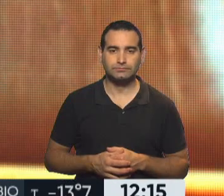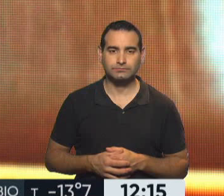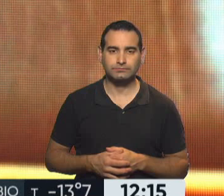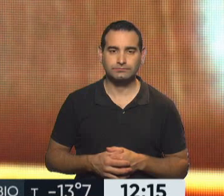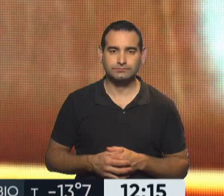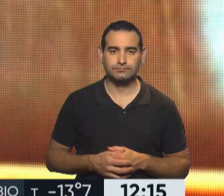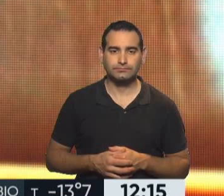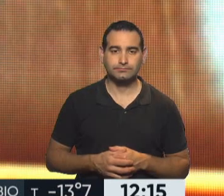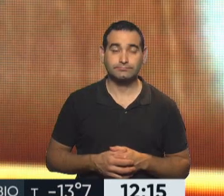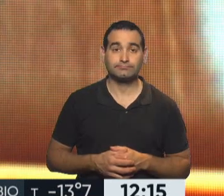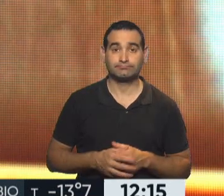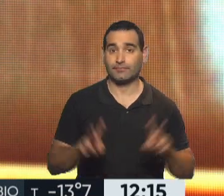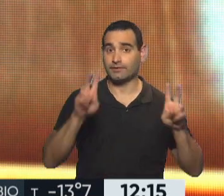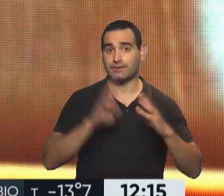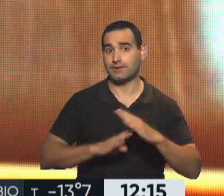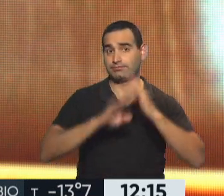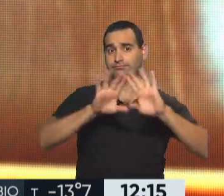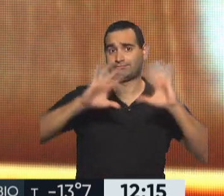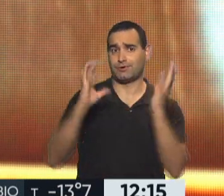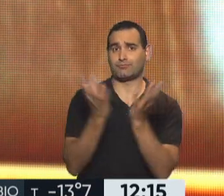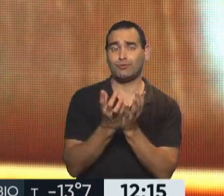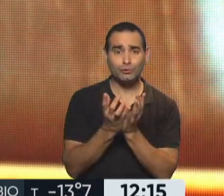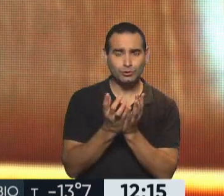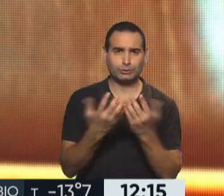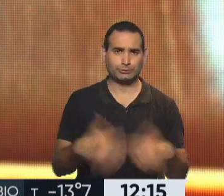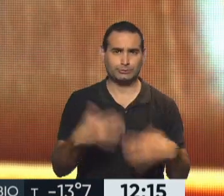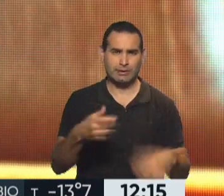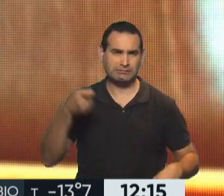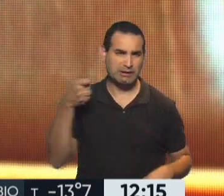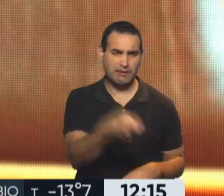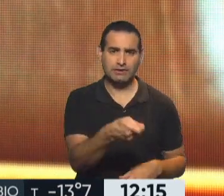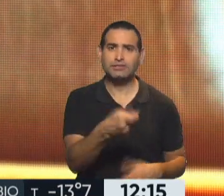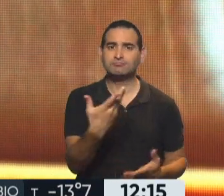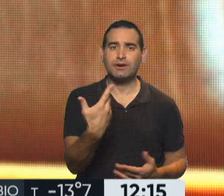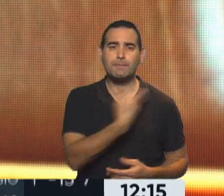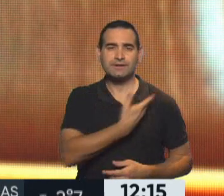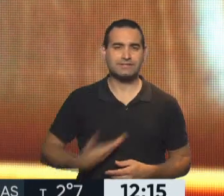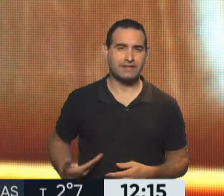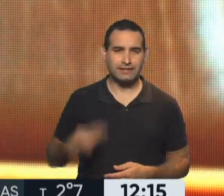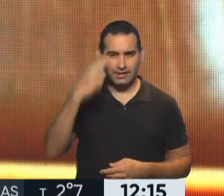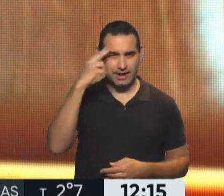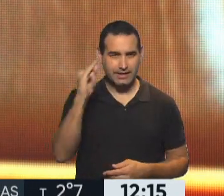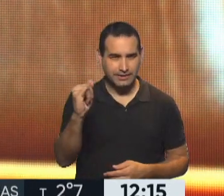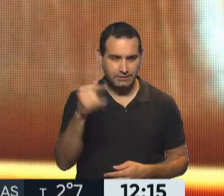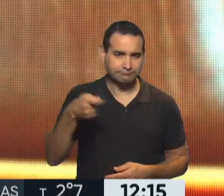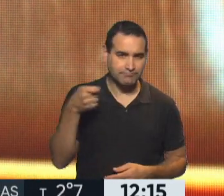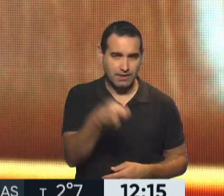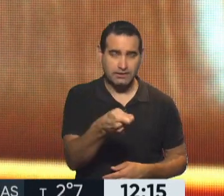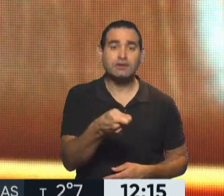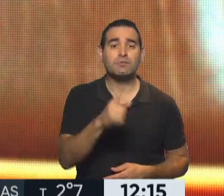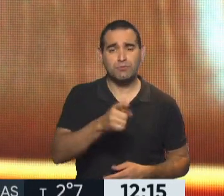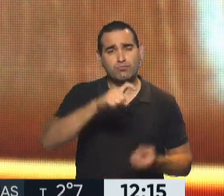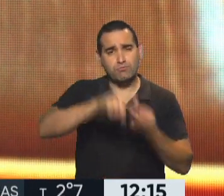es el tema internacional de la jornada el asesinato el magnicidio del presidente de haití también murió su